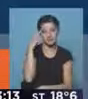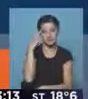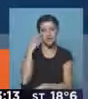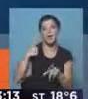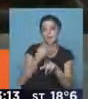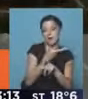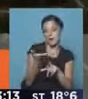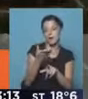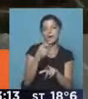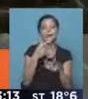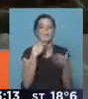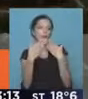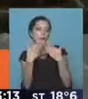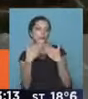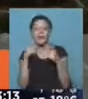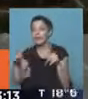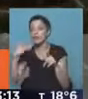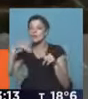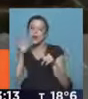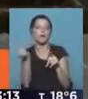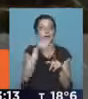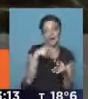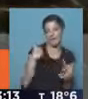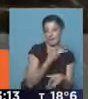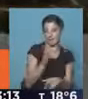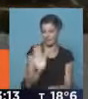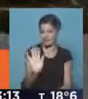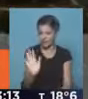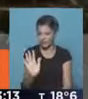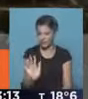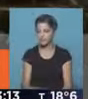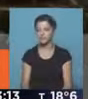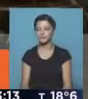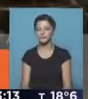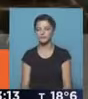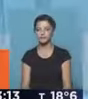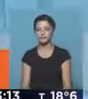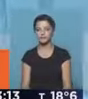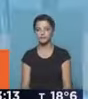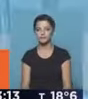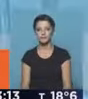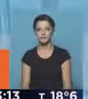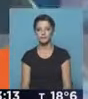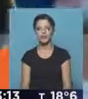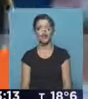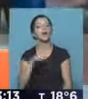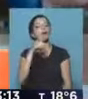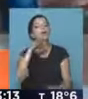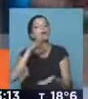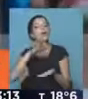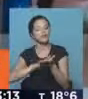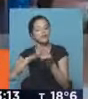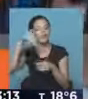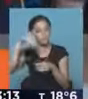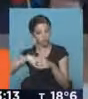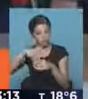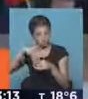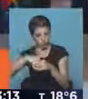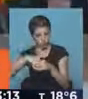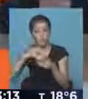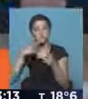pueblo. Te quería consultar a propósito de este texto que estás caracterizando, ¿no? Con el tema de los plebiscitos. Tomo el ejemplo